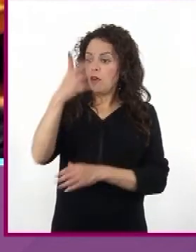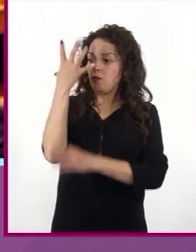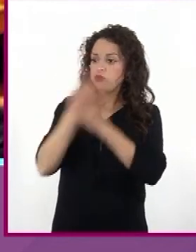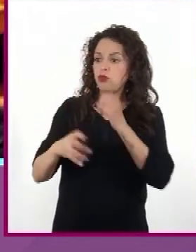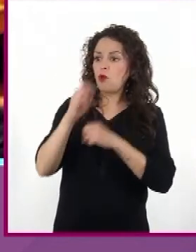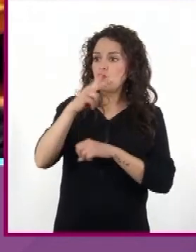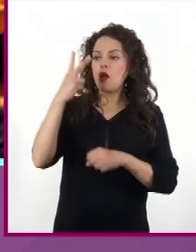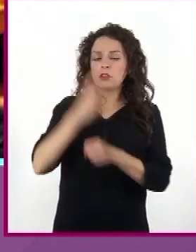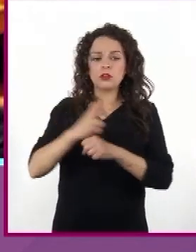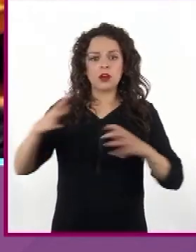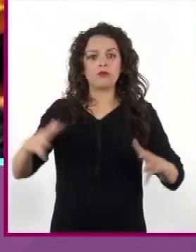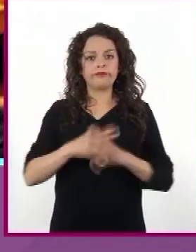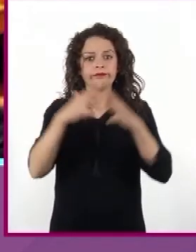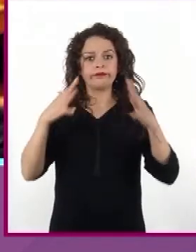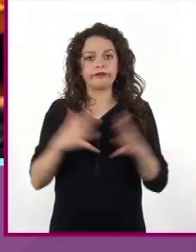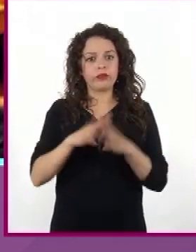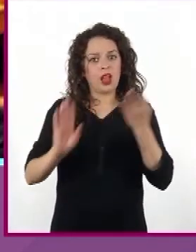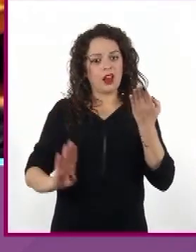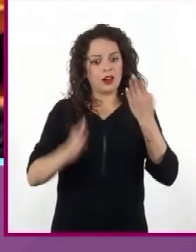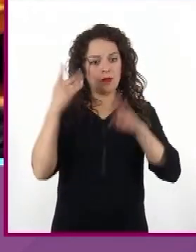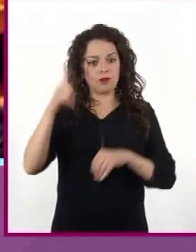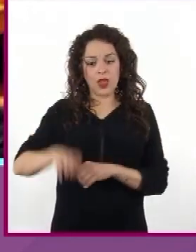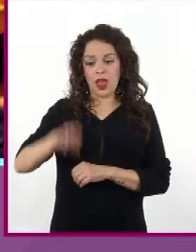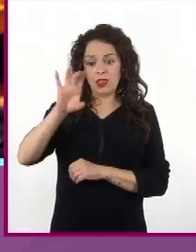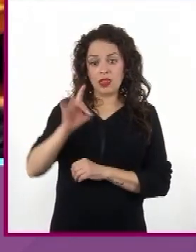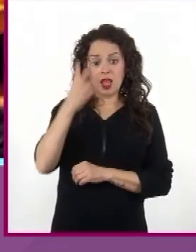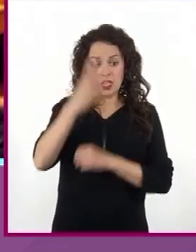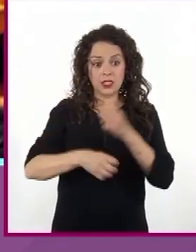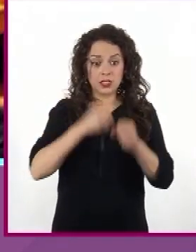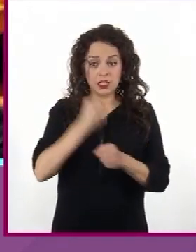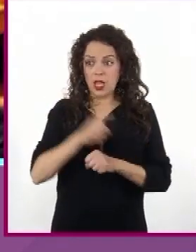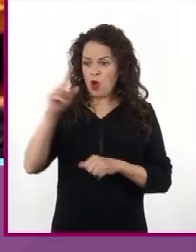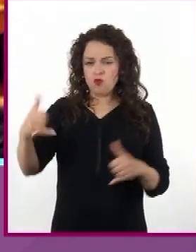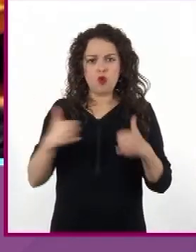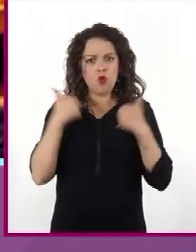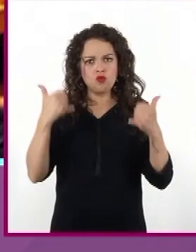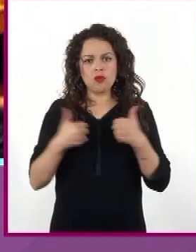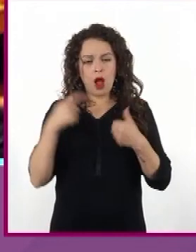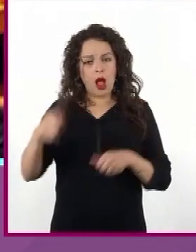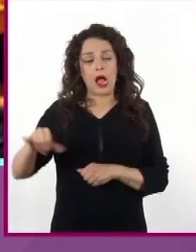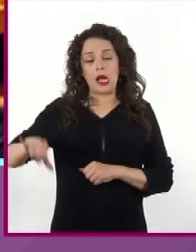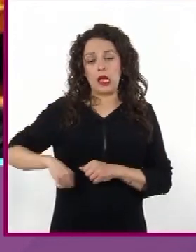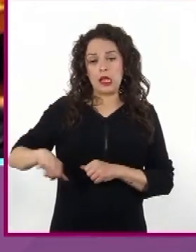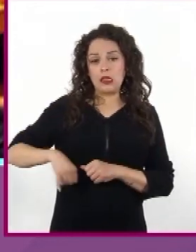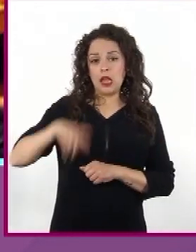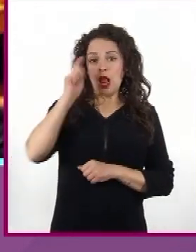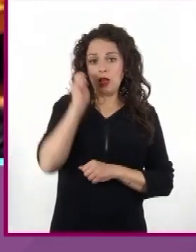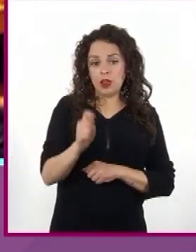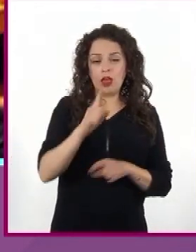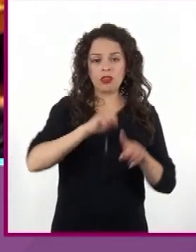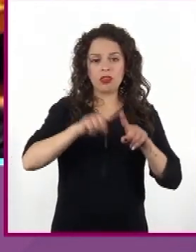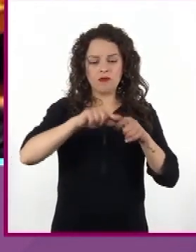Tenía 33 años. Desde muy joven, Remedios Varo mostró interés por las artes plásticas.